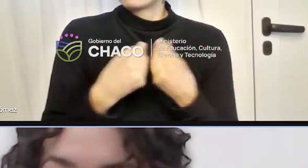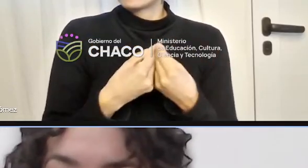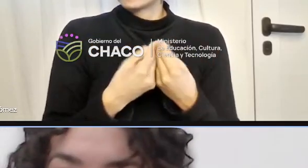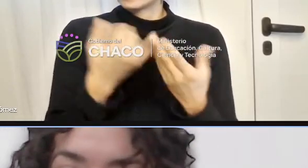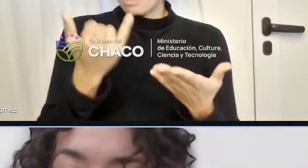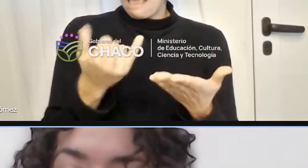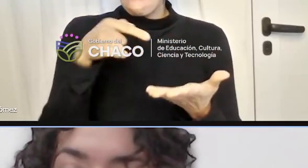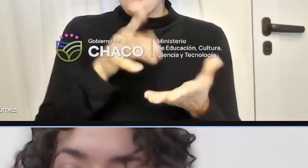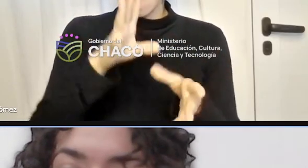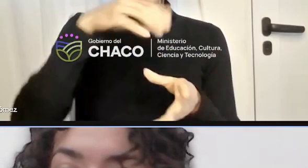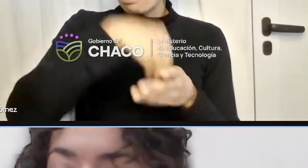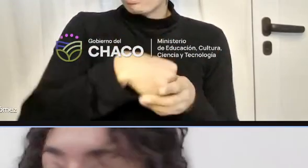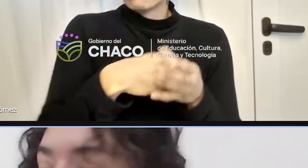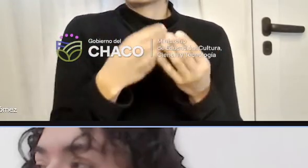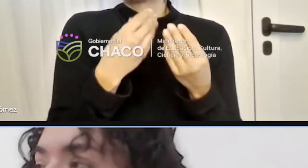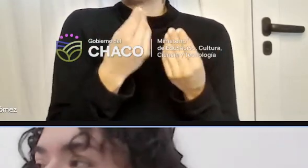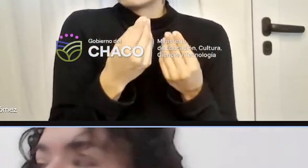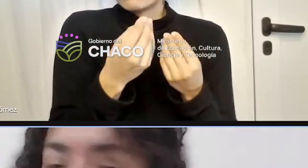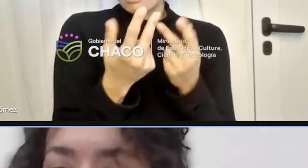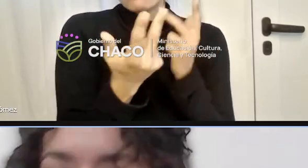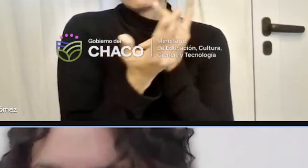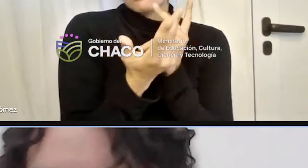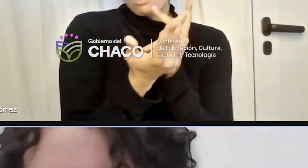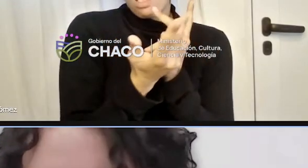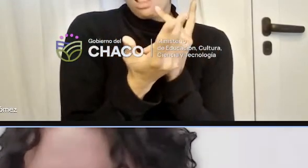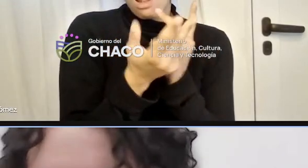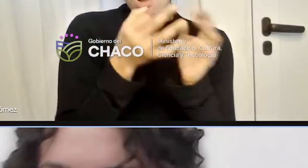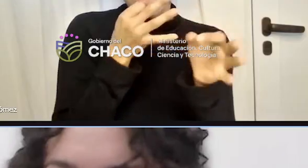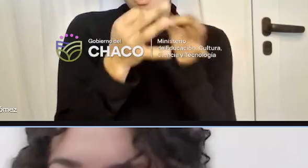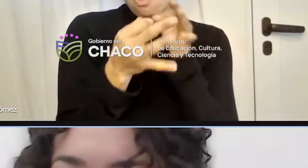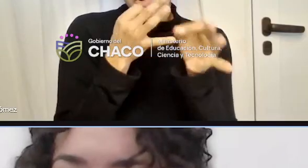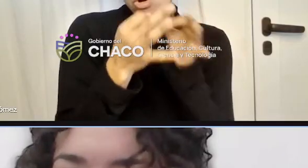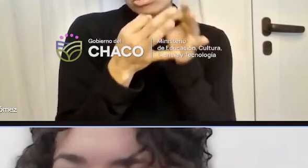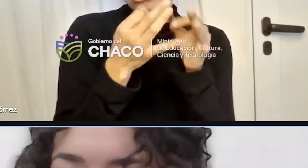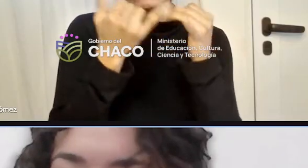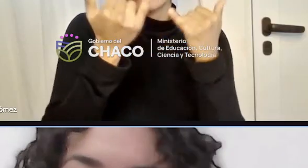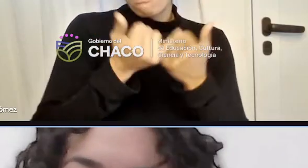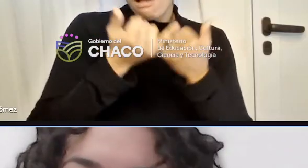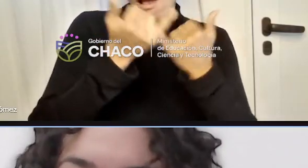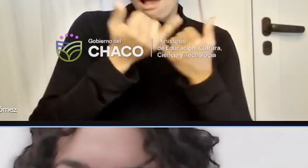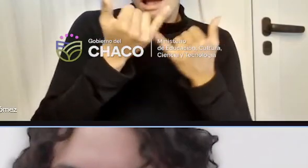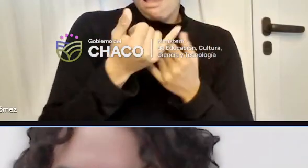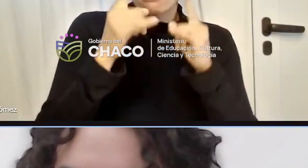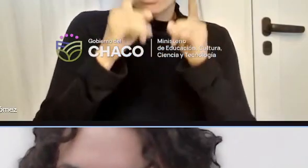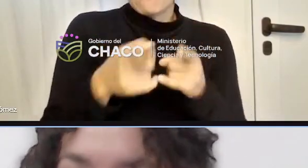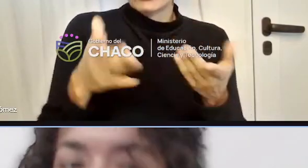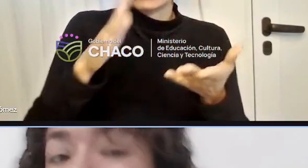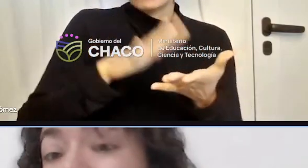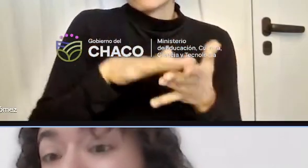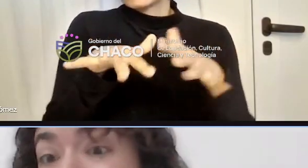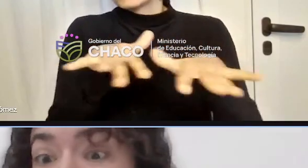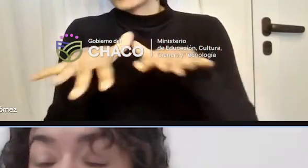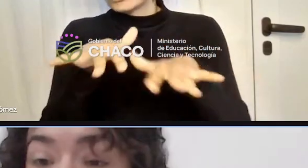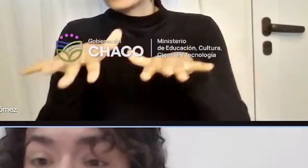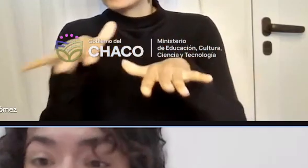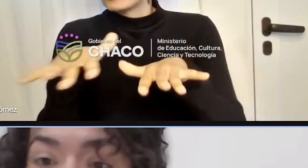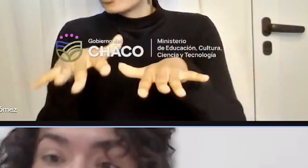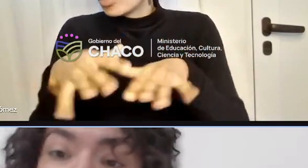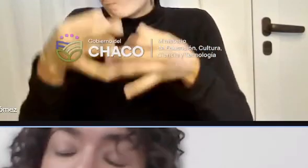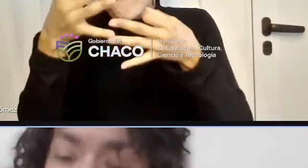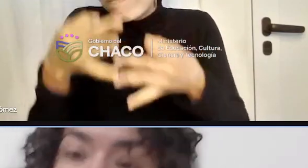diálogos o detalles, digamos, de determinada situación, y ahí podemos